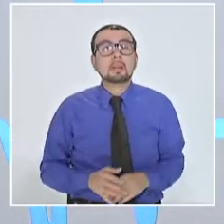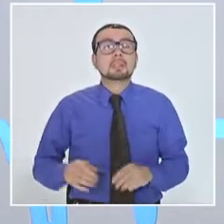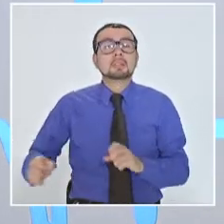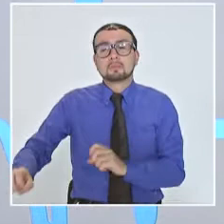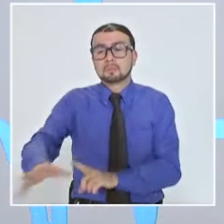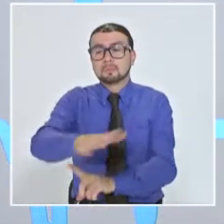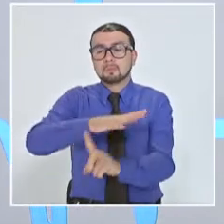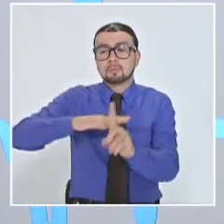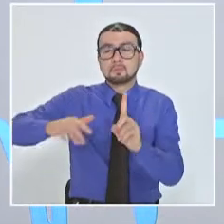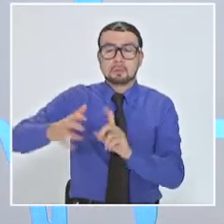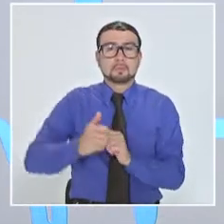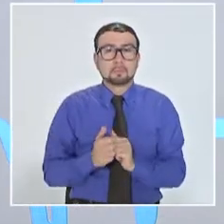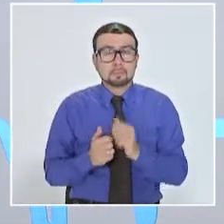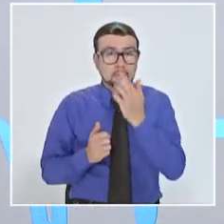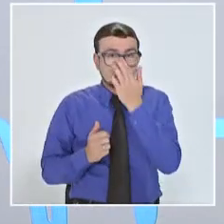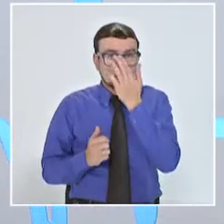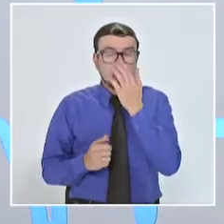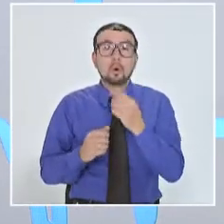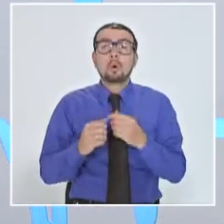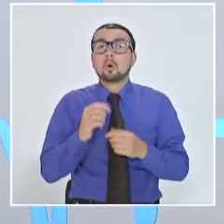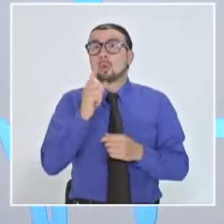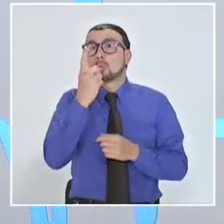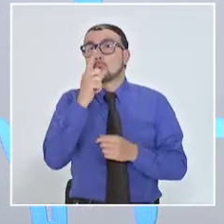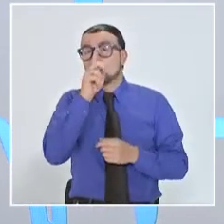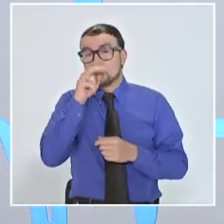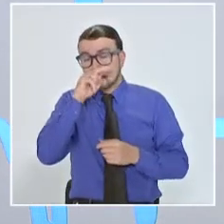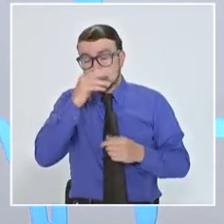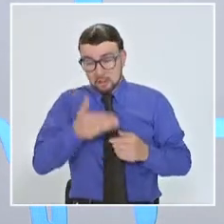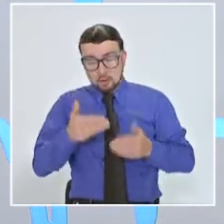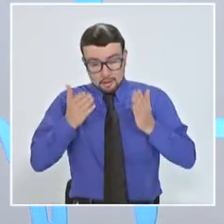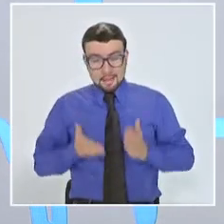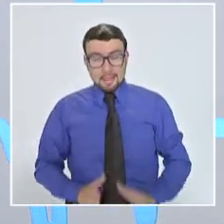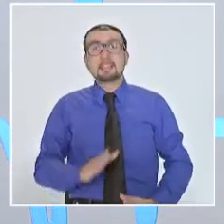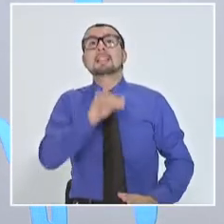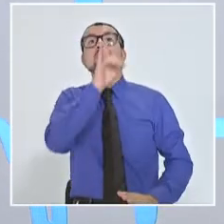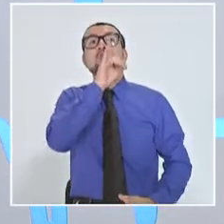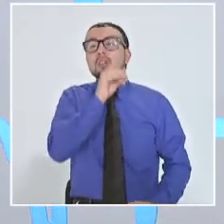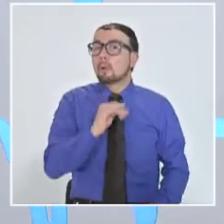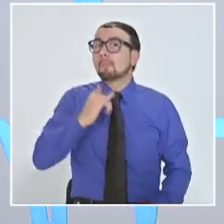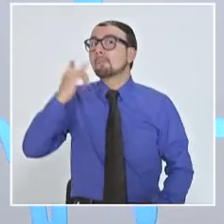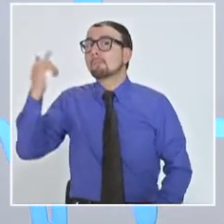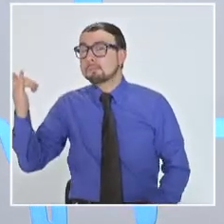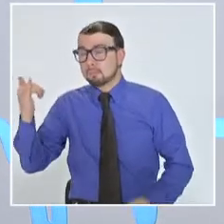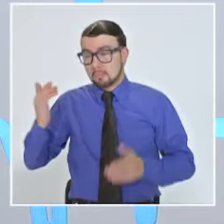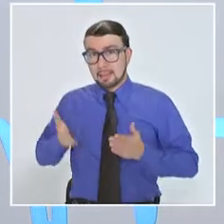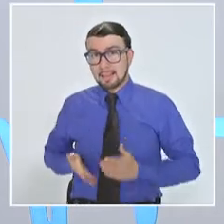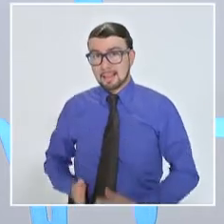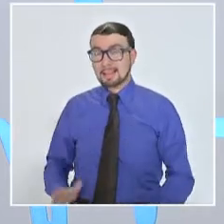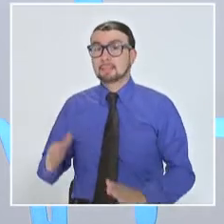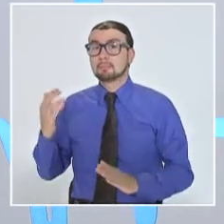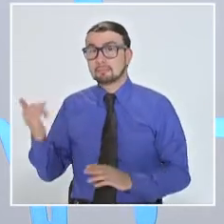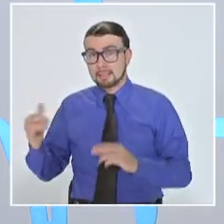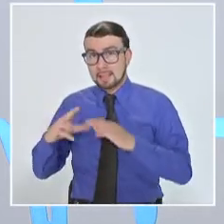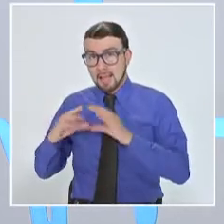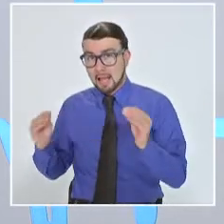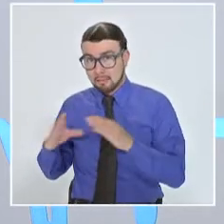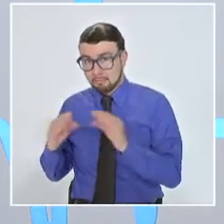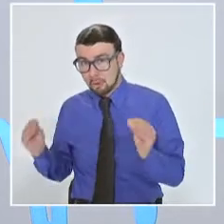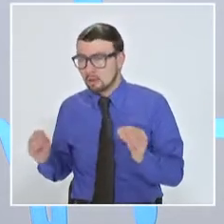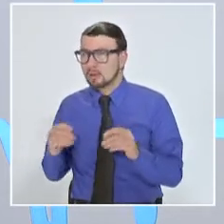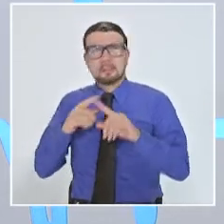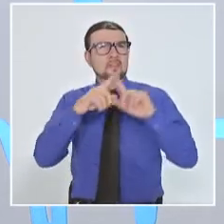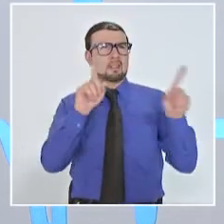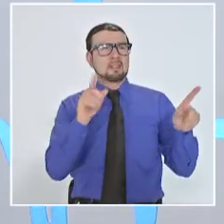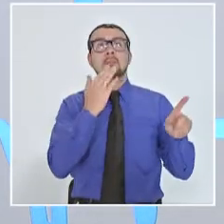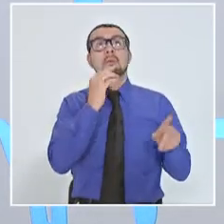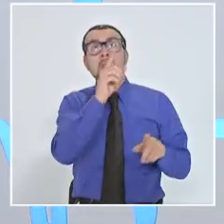Dos niños nacen, uno en Estados Unidos y otro nace en Japón. Los dos nacen con diferente riesgo. El norteamericano tiene